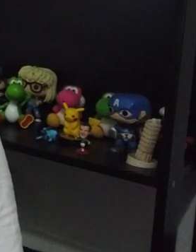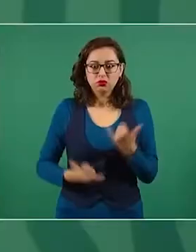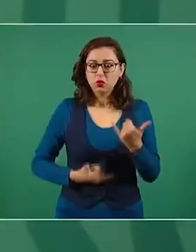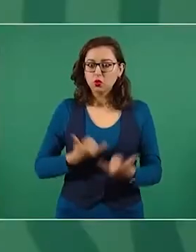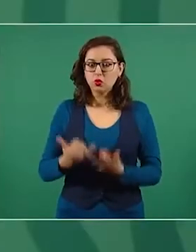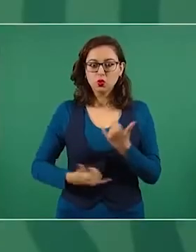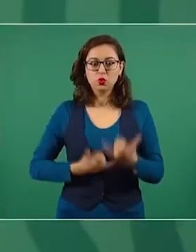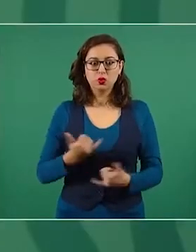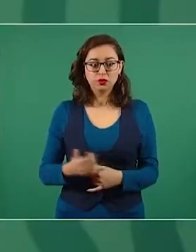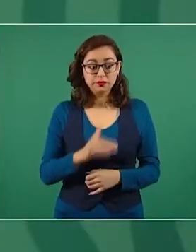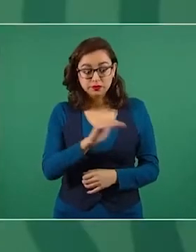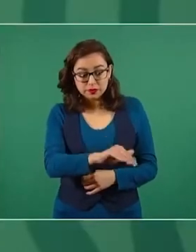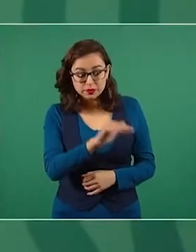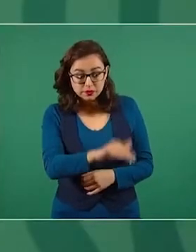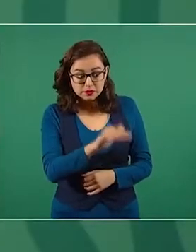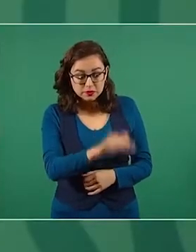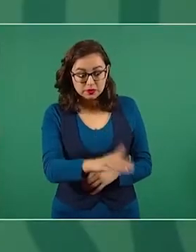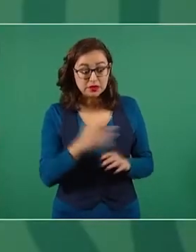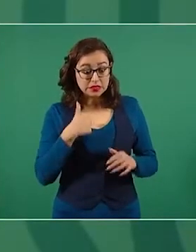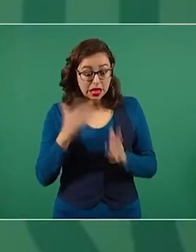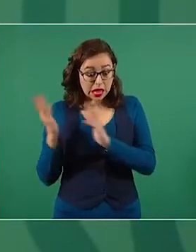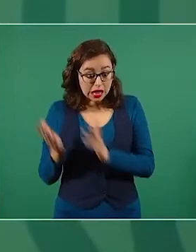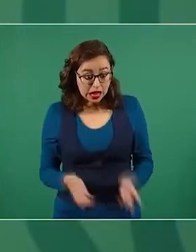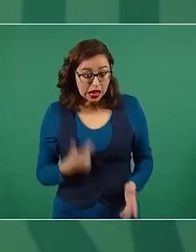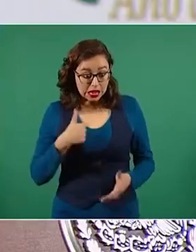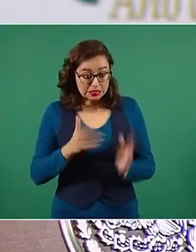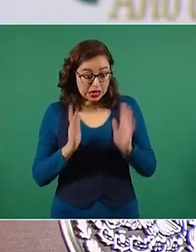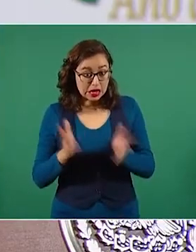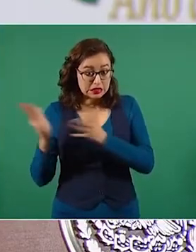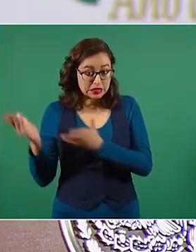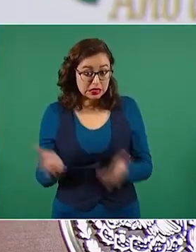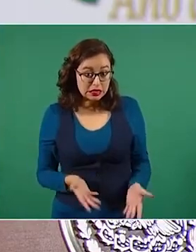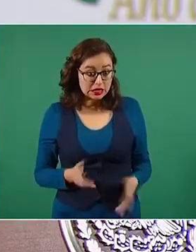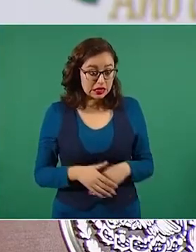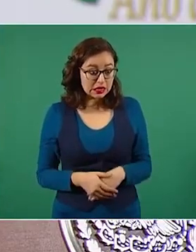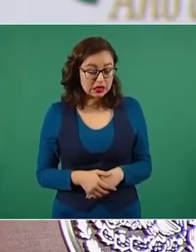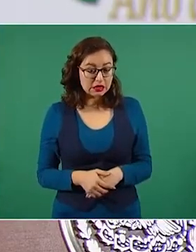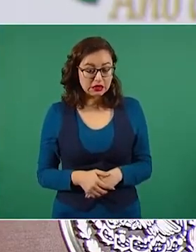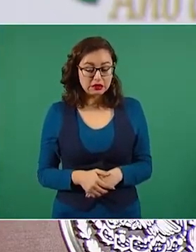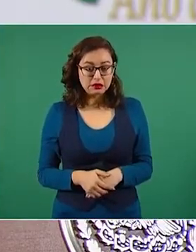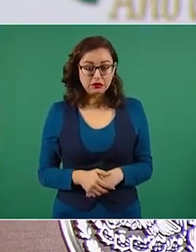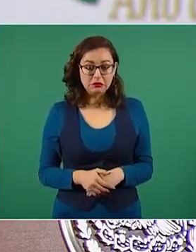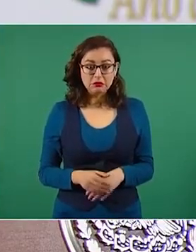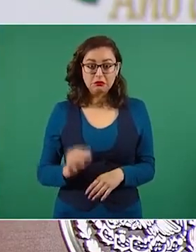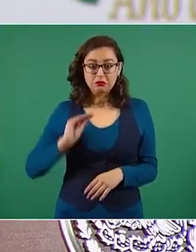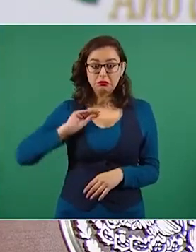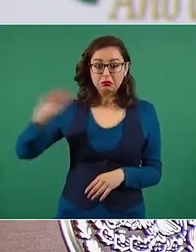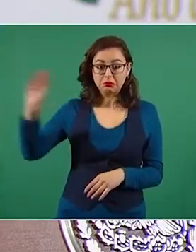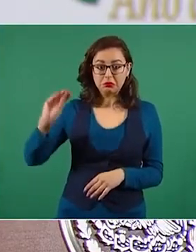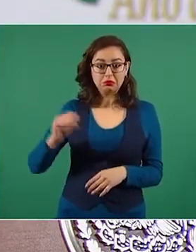Regeneración. Oye, ya estoy aquí, ya vine.